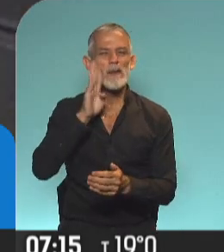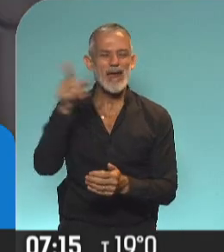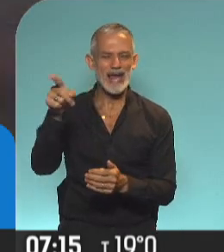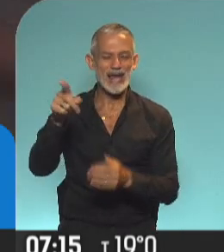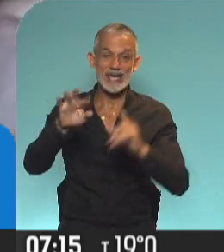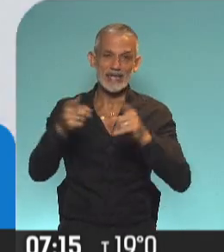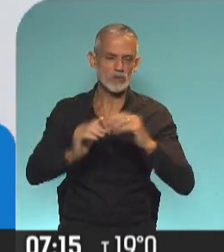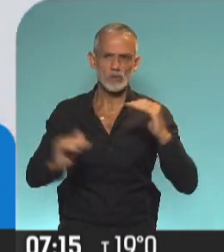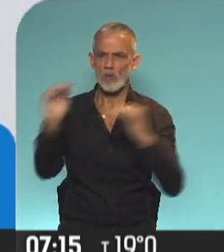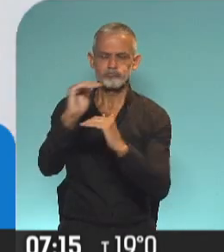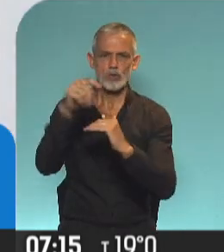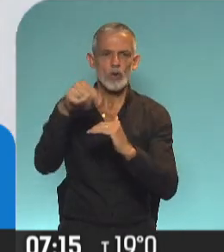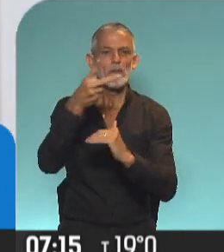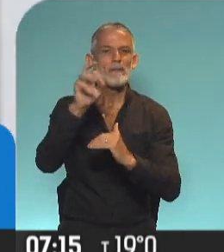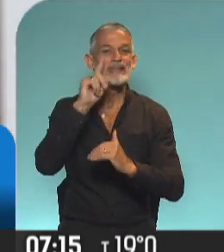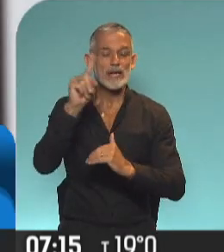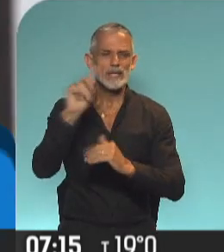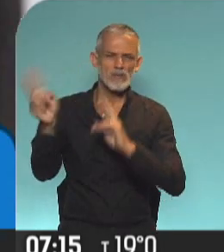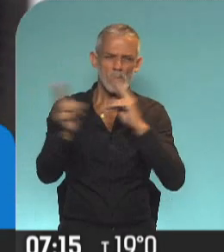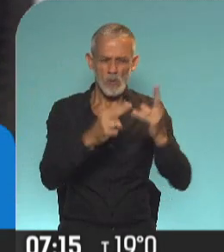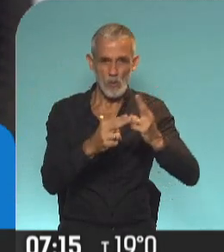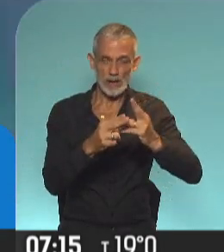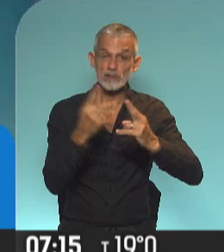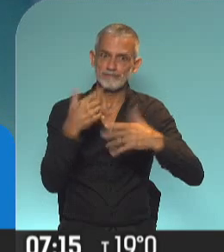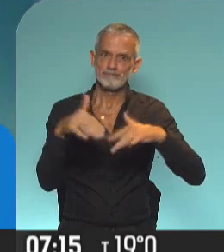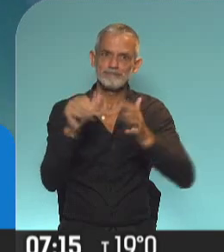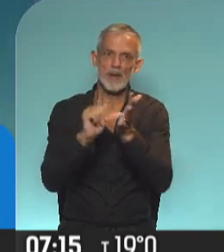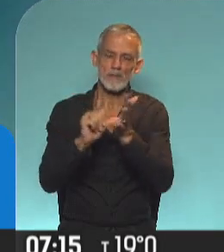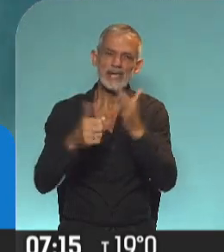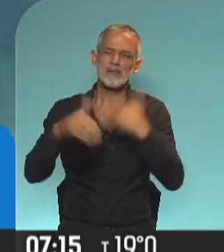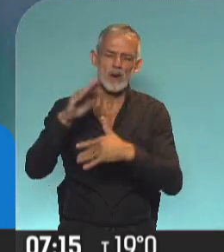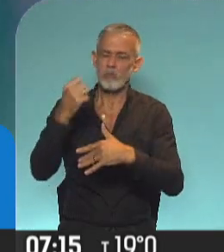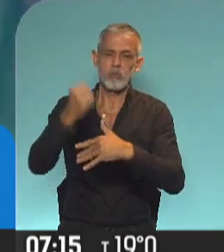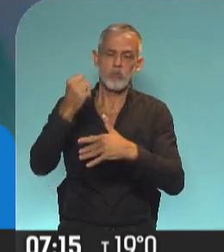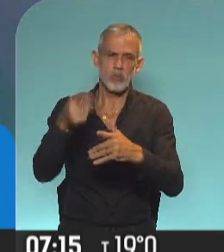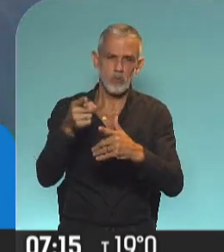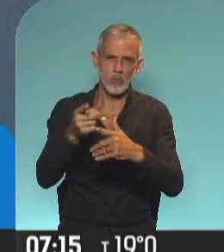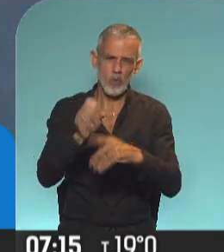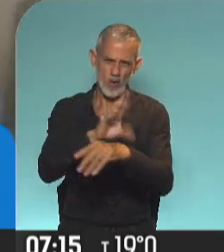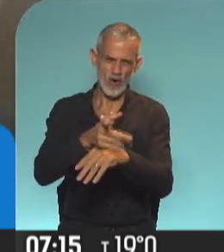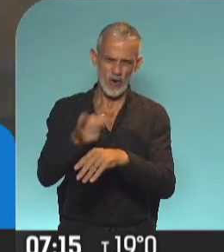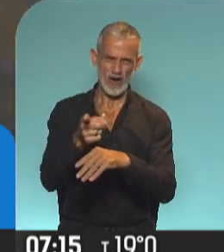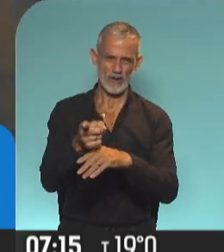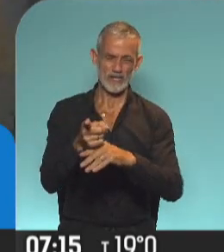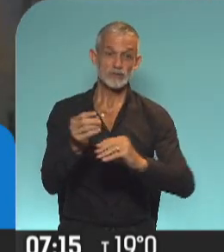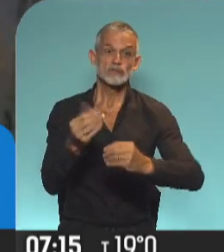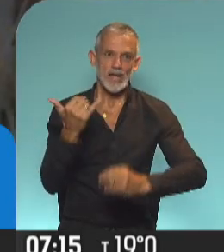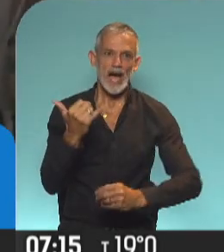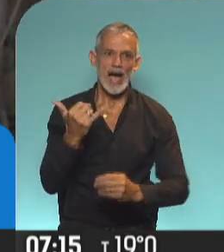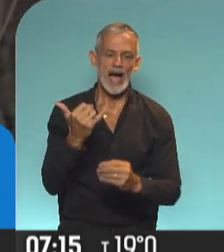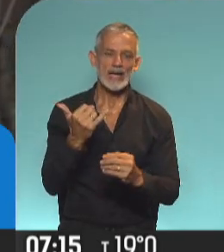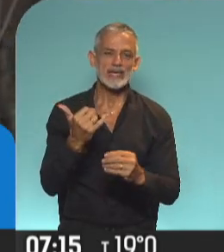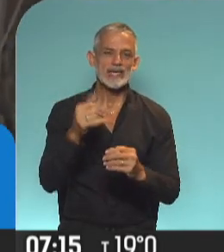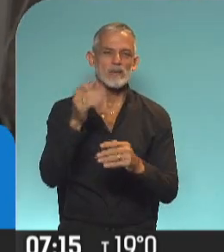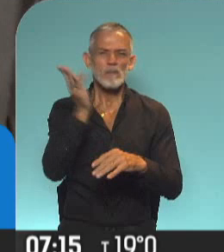superó hoy los 20 mil muertos y es uno de los países más golpeados por la pandemia con una de las tasas de